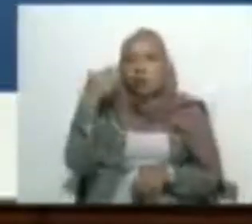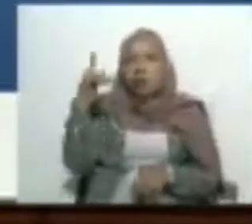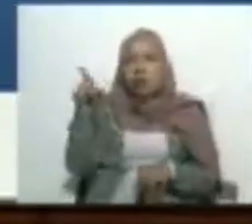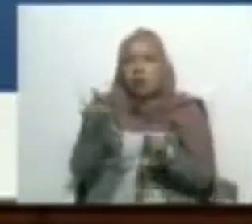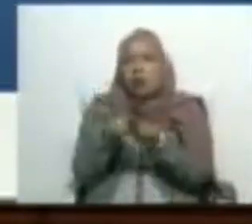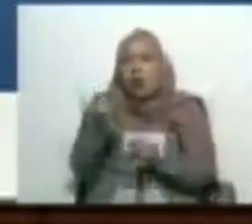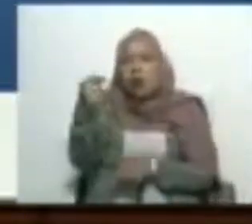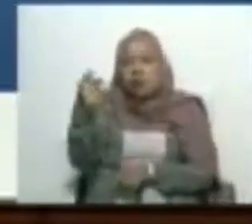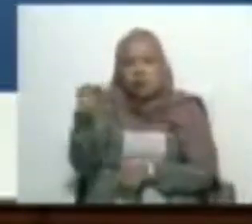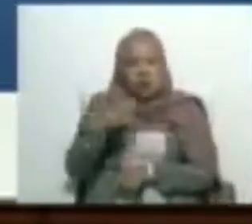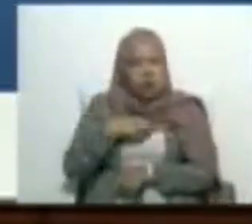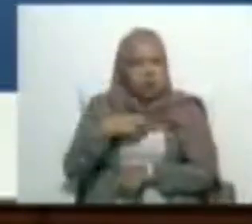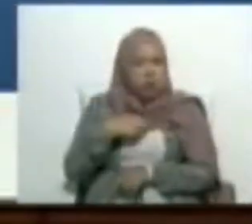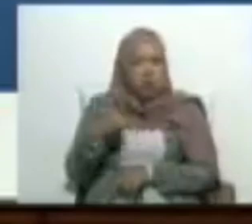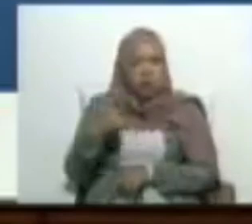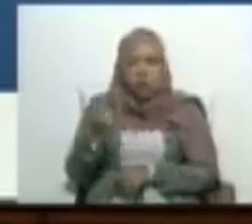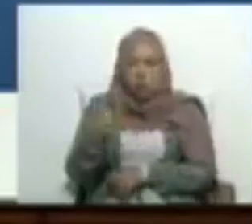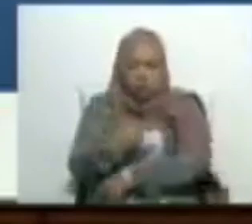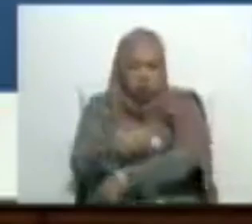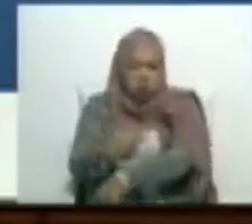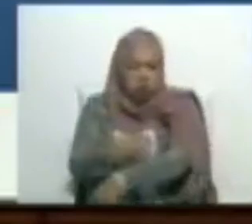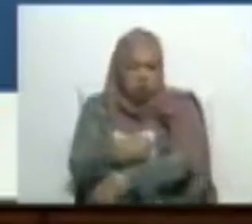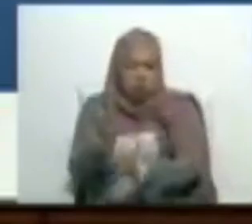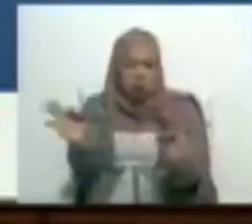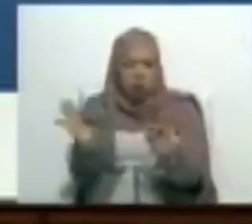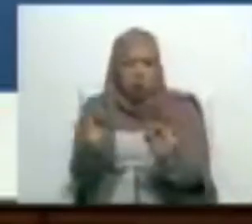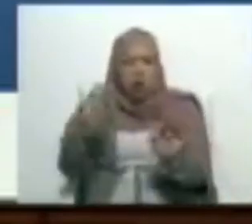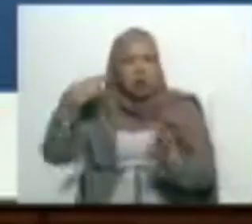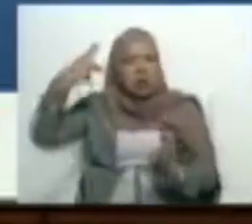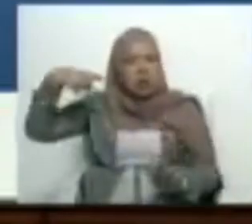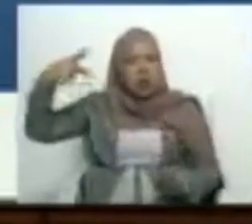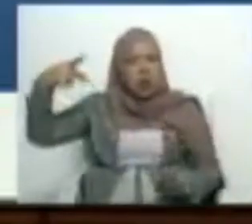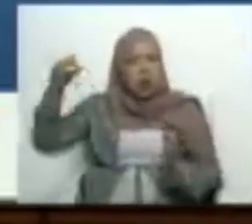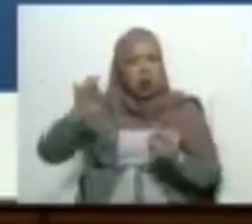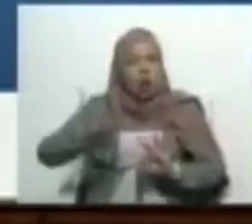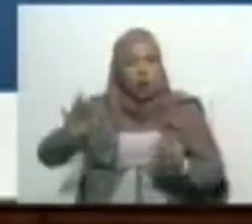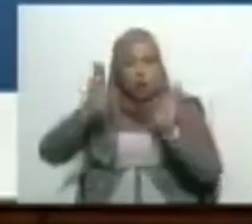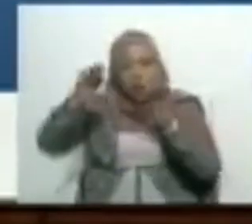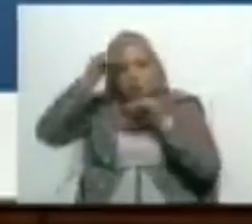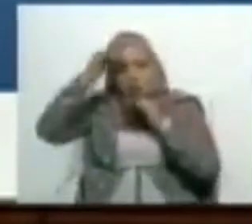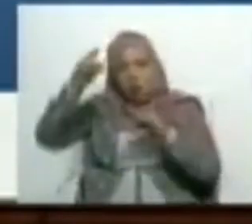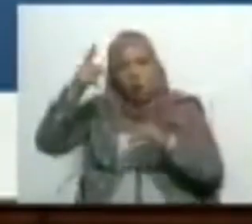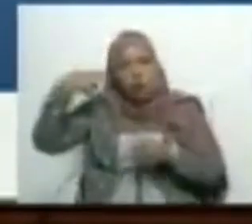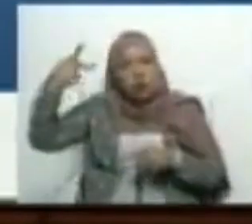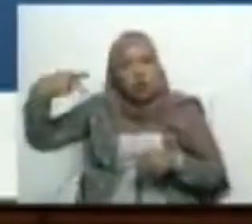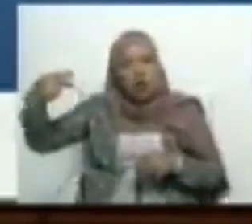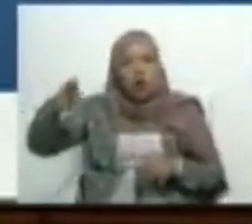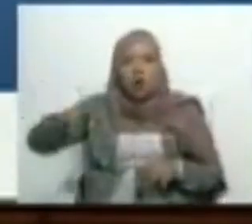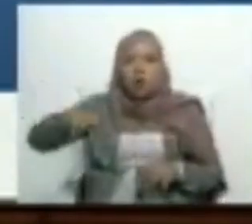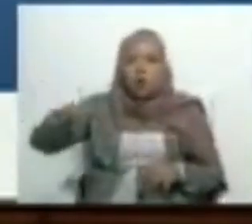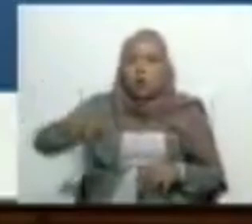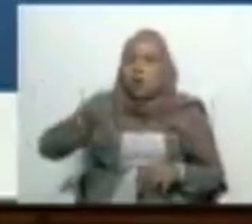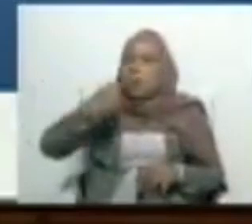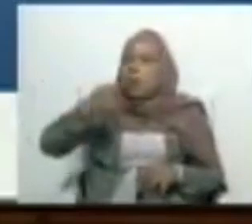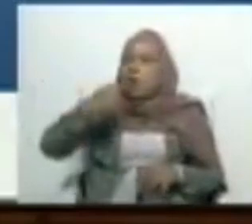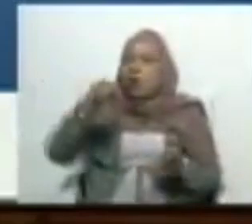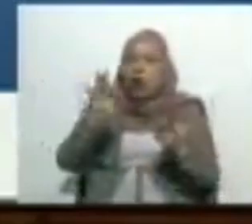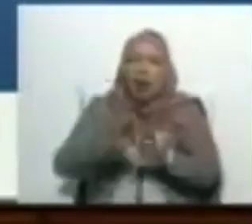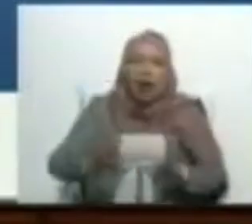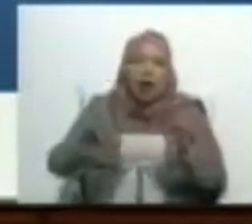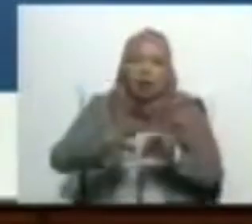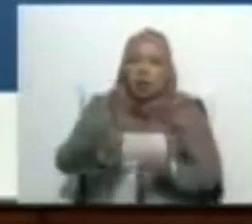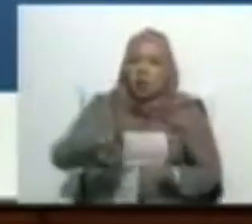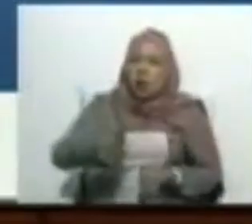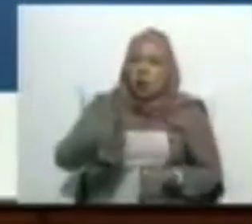mínima, un tratamiento mínimo psicológico, o había sido atendido por algún psiquiatra, tomaba alguna medicina de ningún